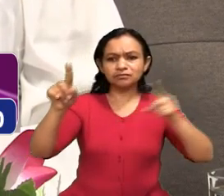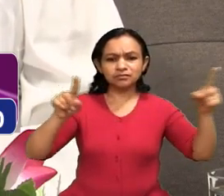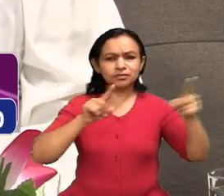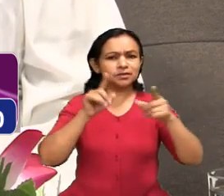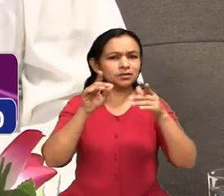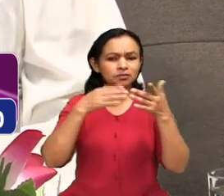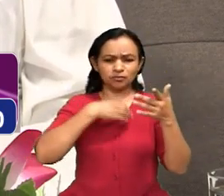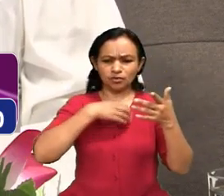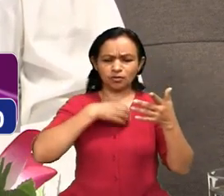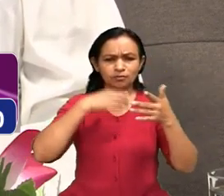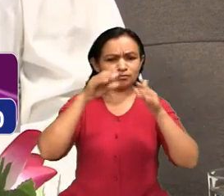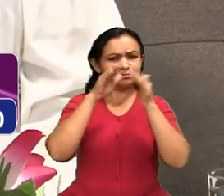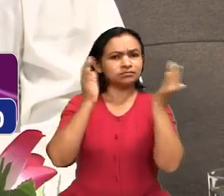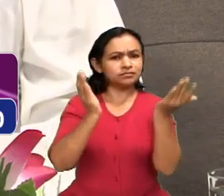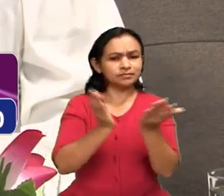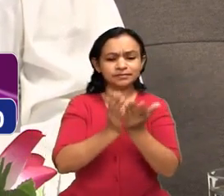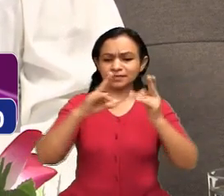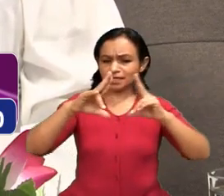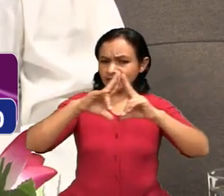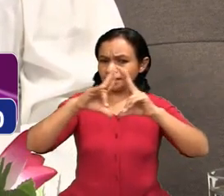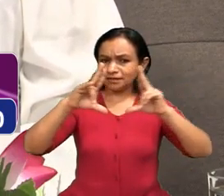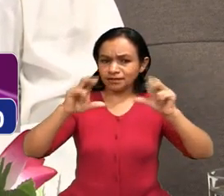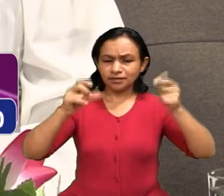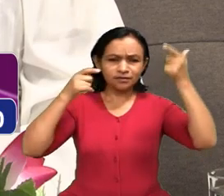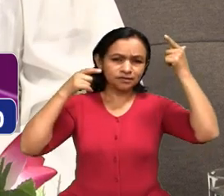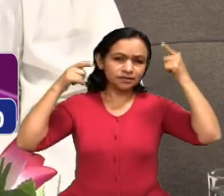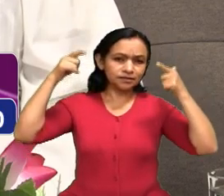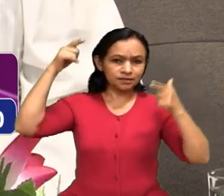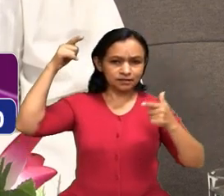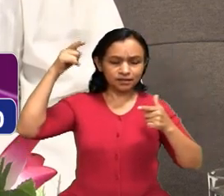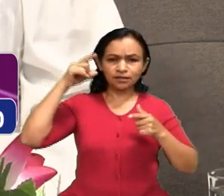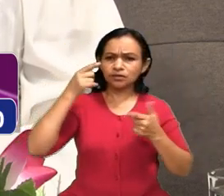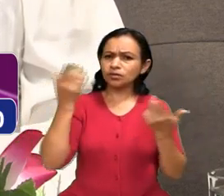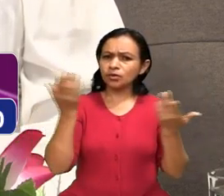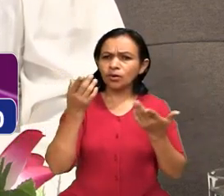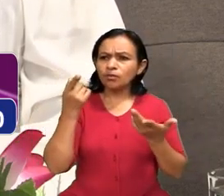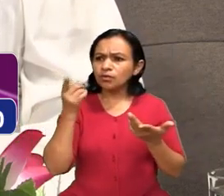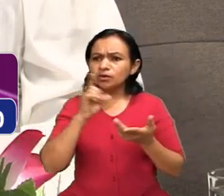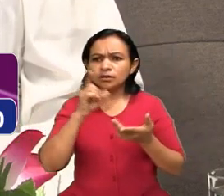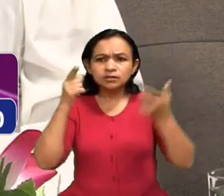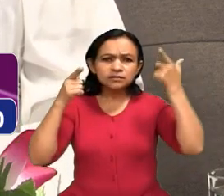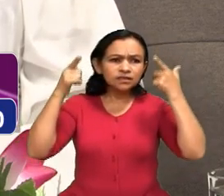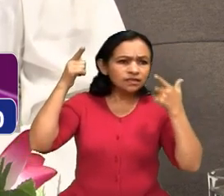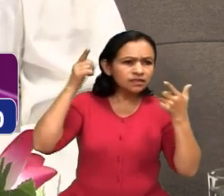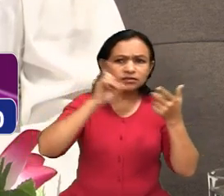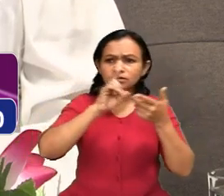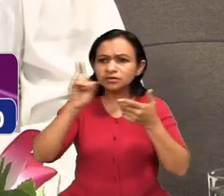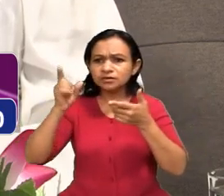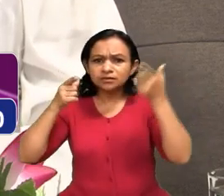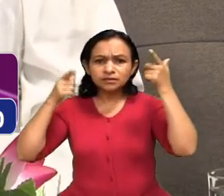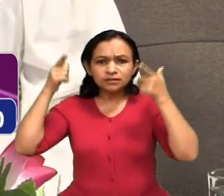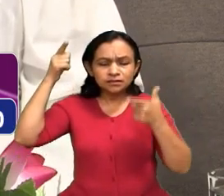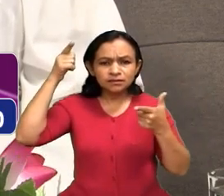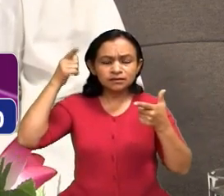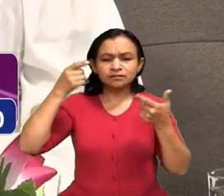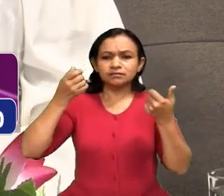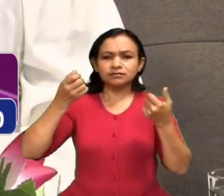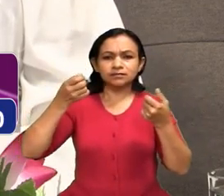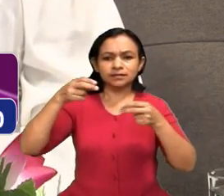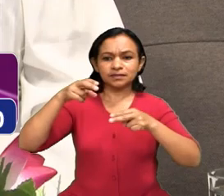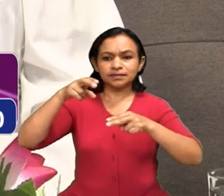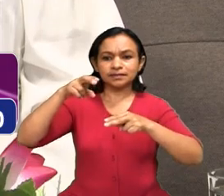universo. En toda Nicaragua se le tenía como un mito, porque cuántas veces se sentó en el umbral de